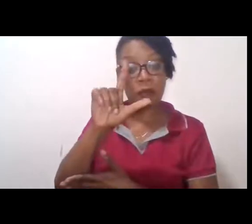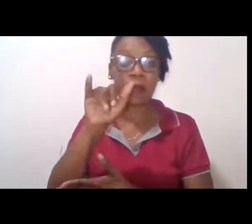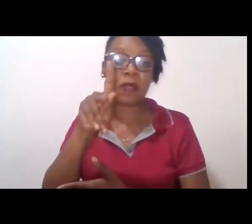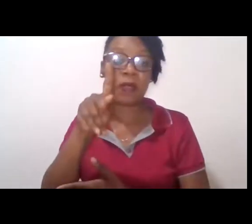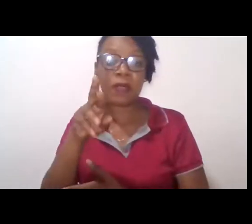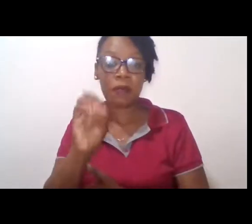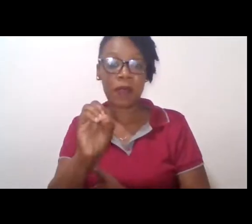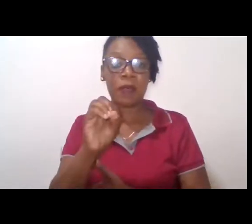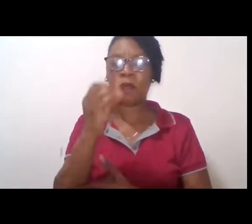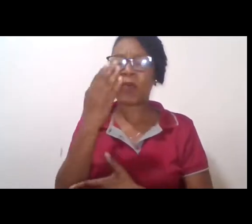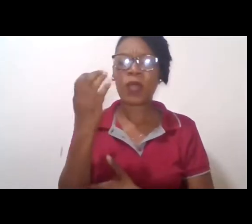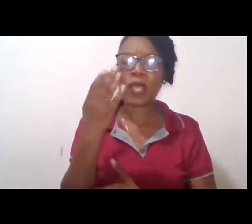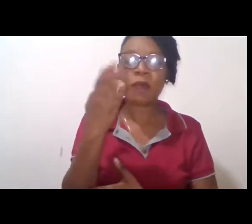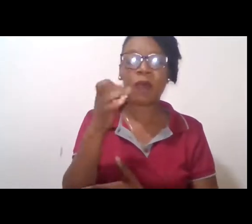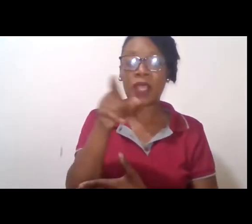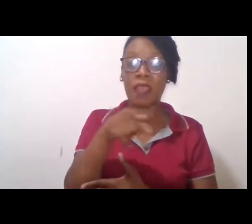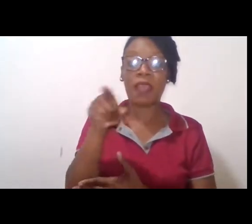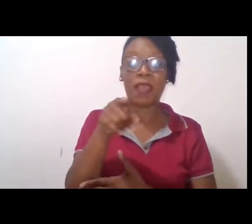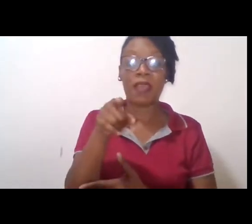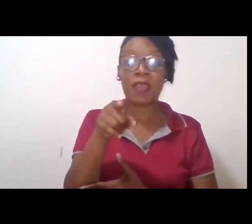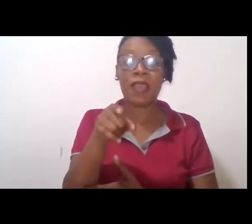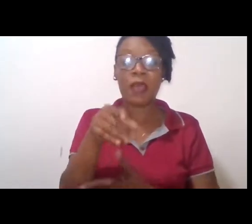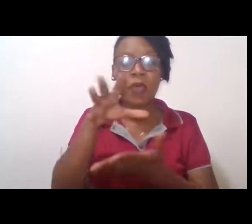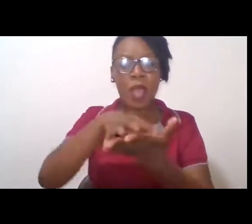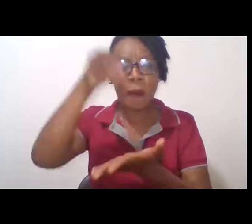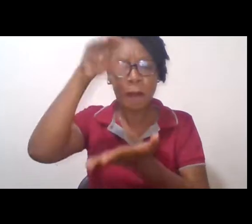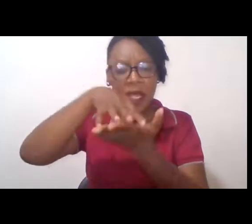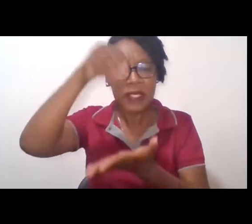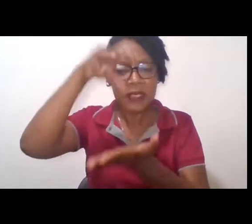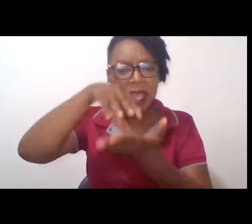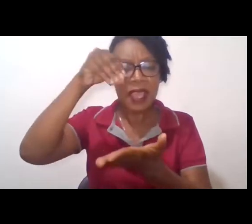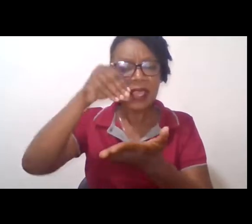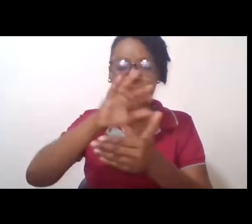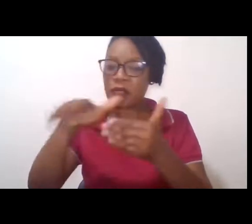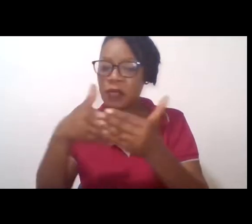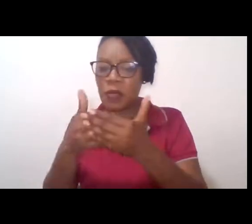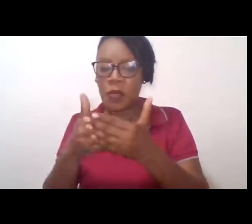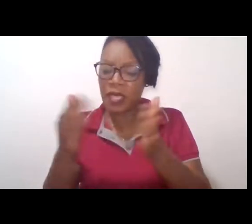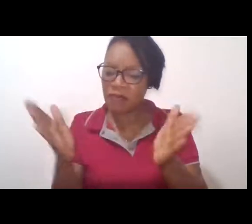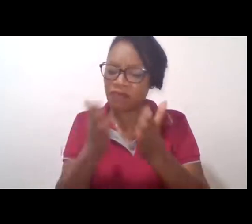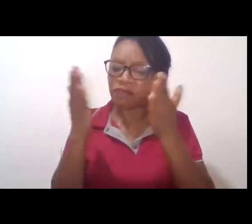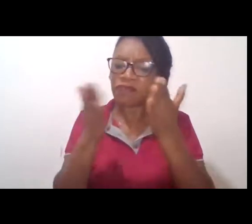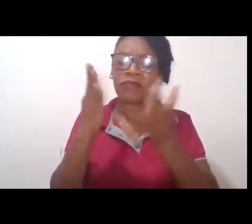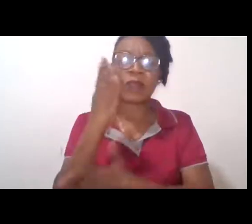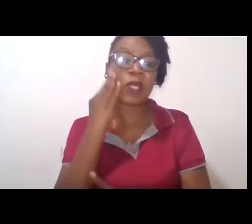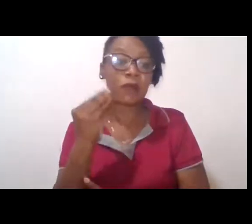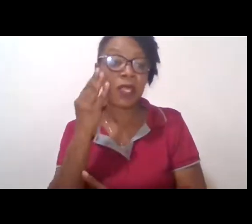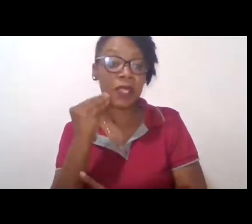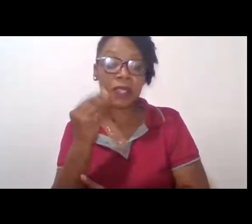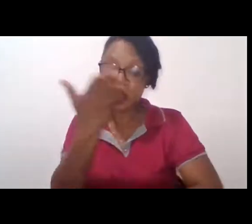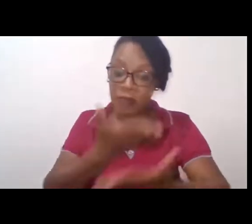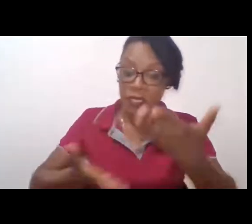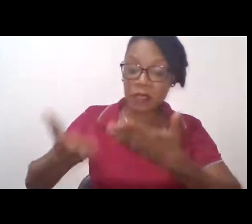no solamente generar un aprendizaje en la parte cognitiva, sino generar experiencias que van a servir para